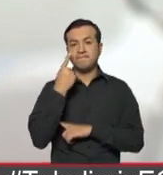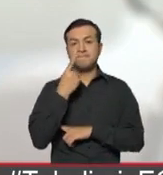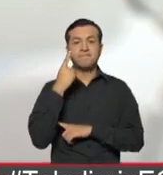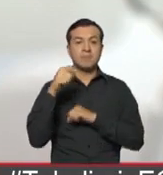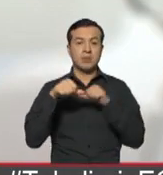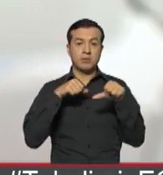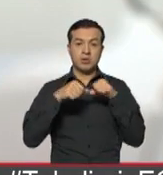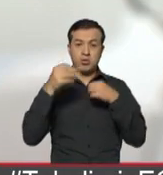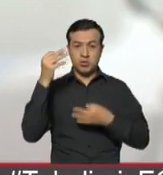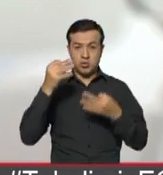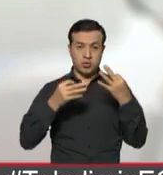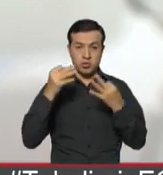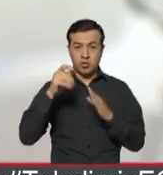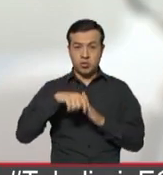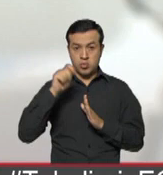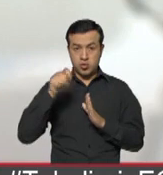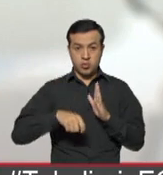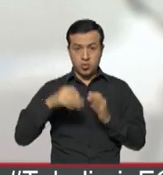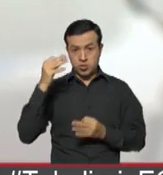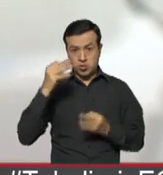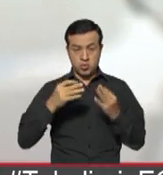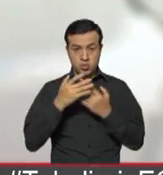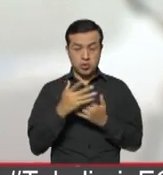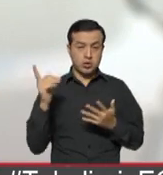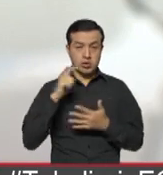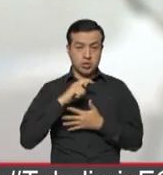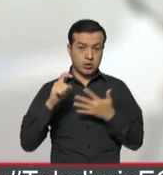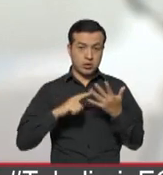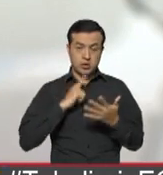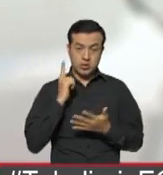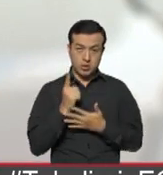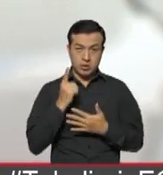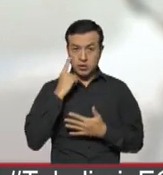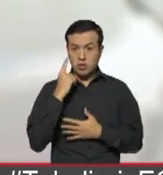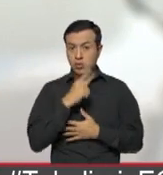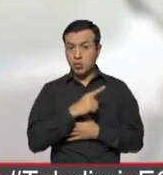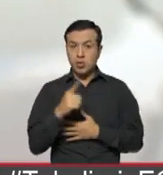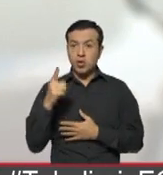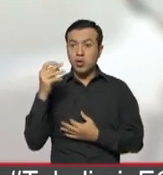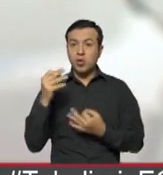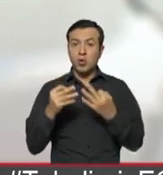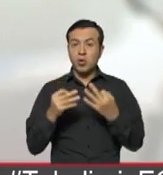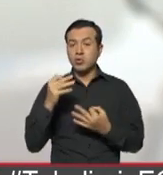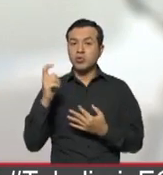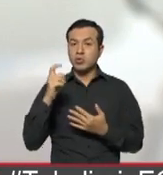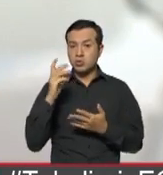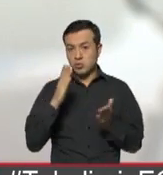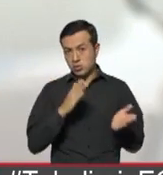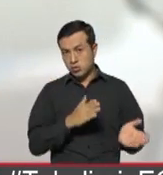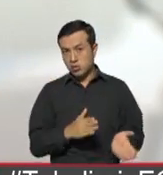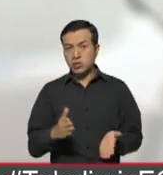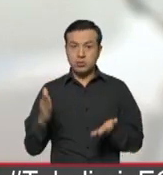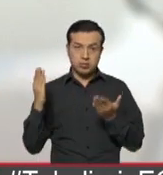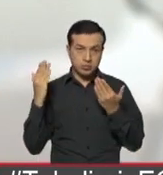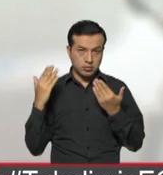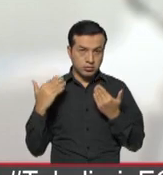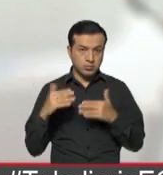administradores de justicia, con el sistema de justicia. Es decir, se necesita que el sistema de justicia pueda